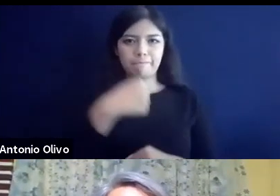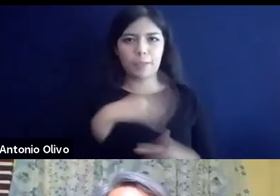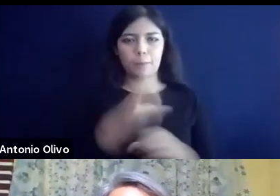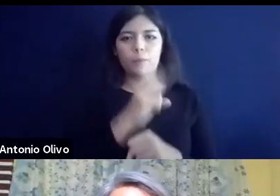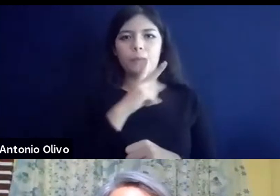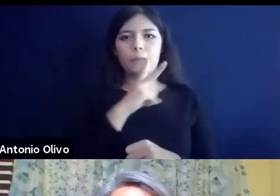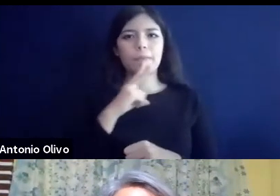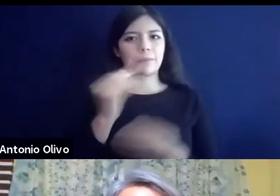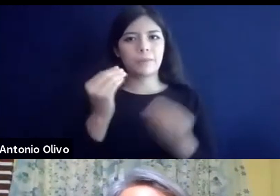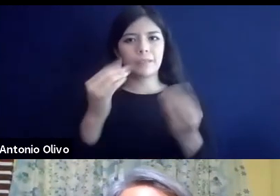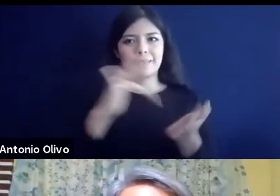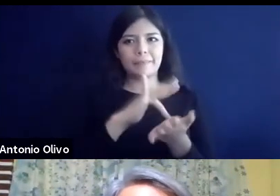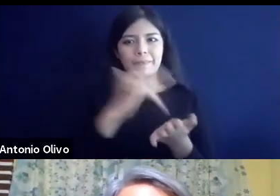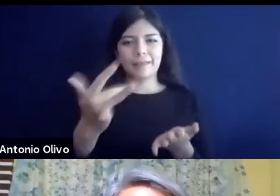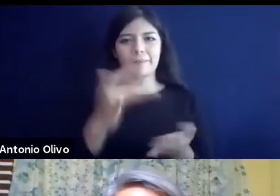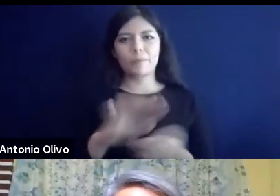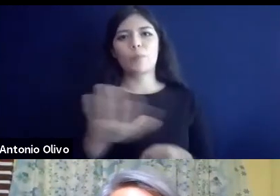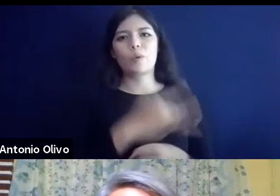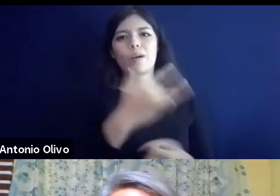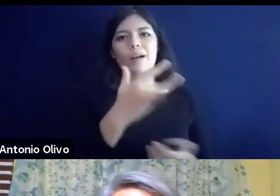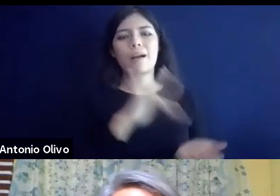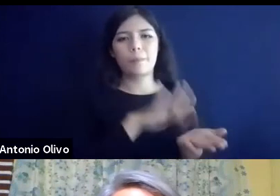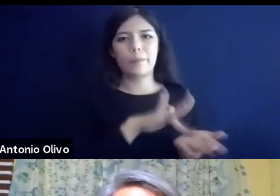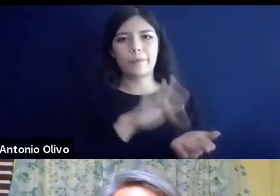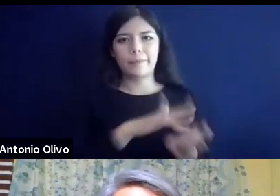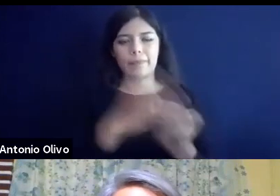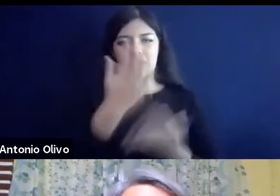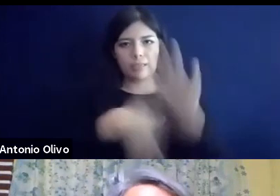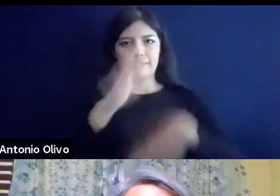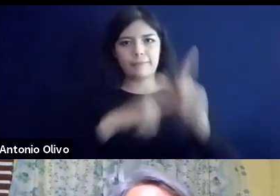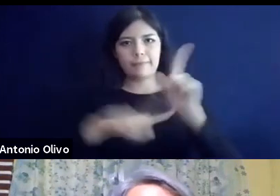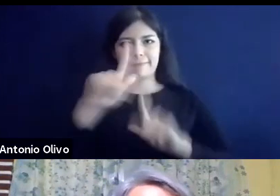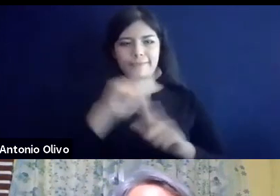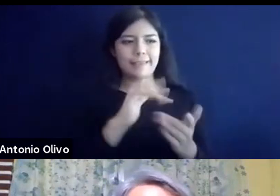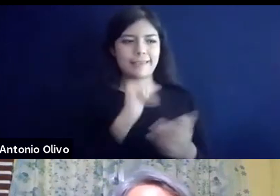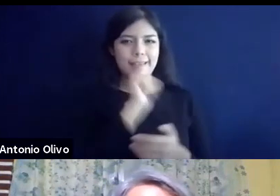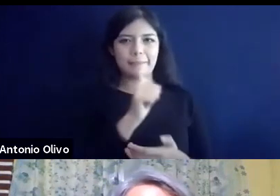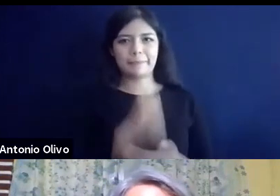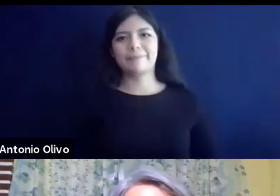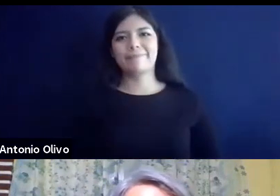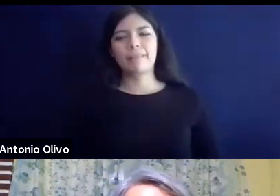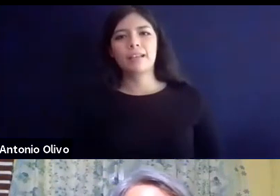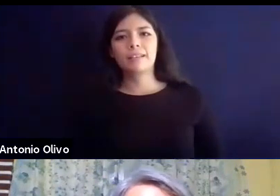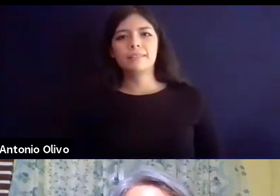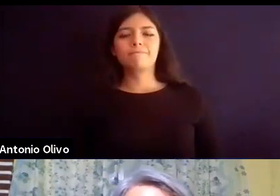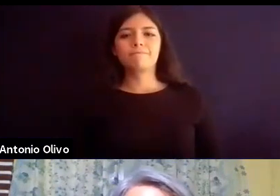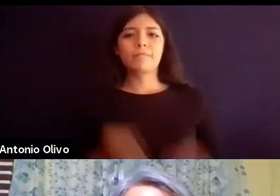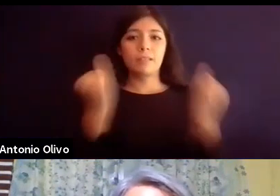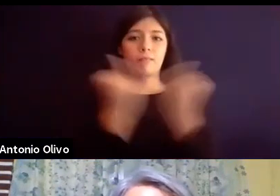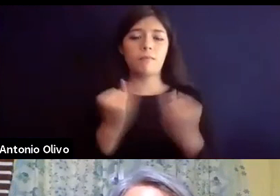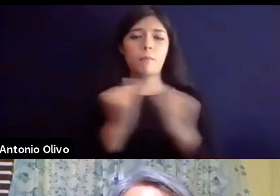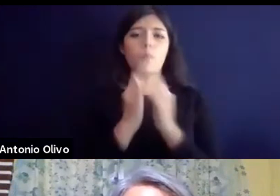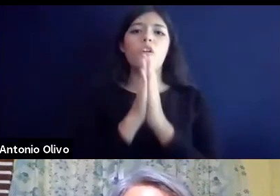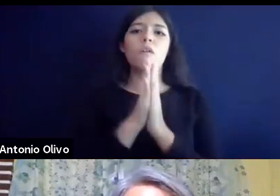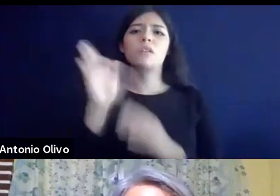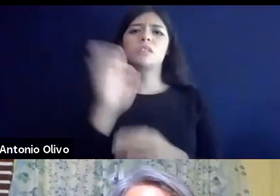ahora con esta intérprete de señas. Y les pediría a quien pueda nada más que si pueden abrir su